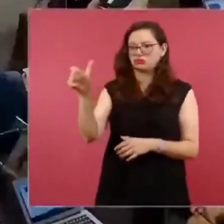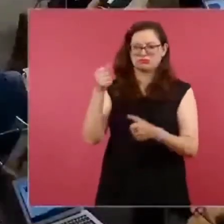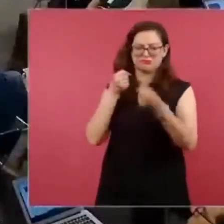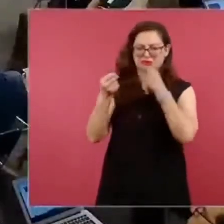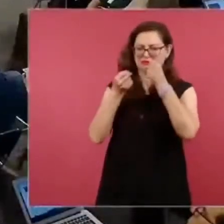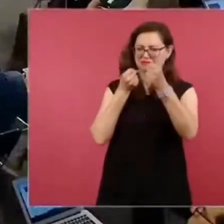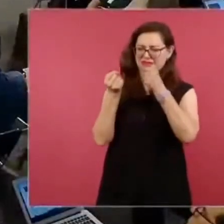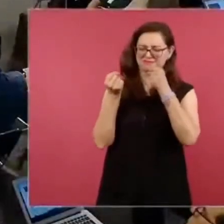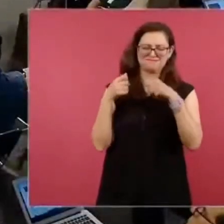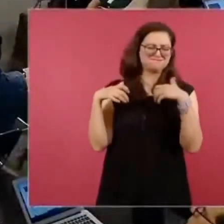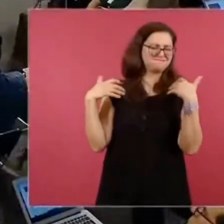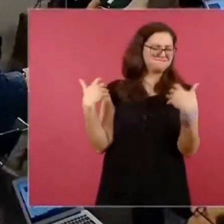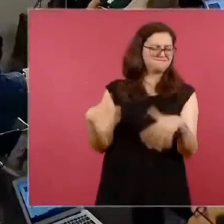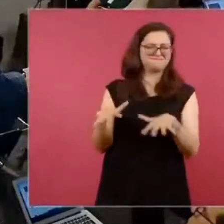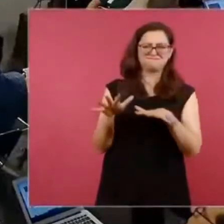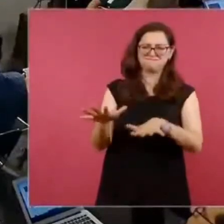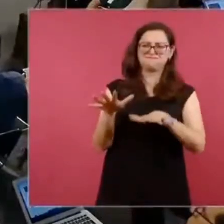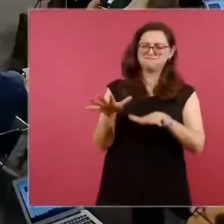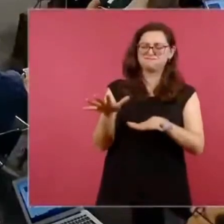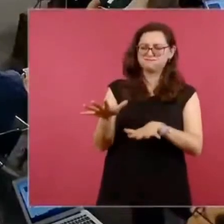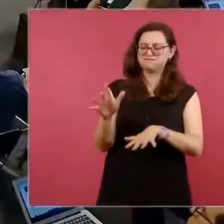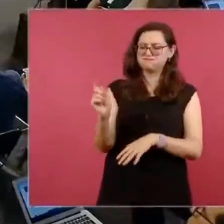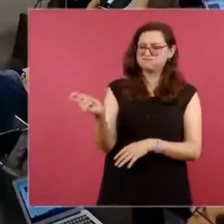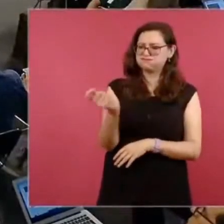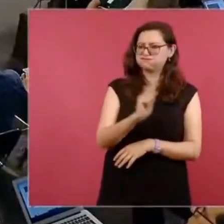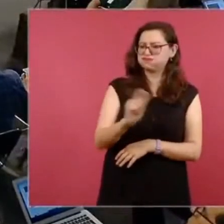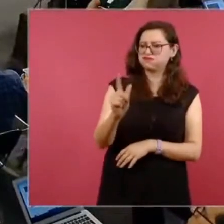periodistas, patriotas,